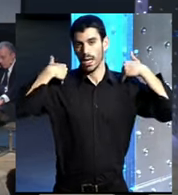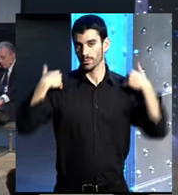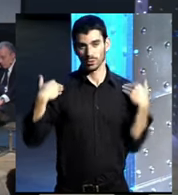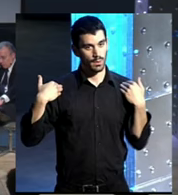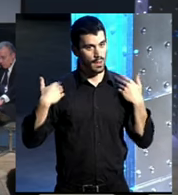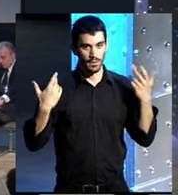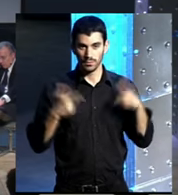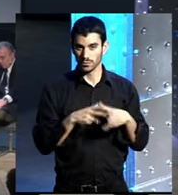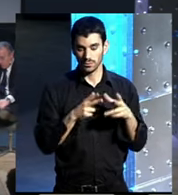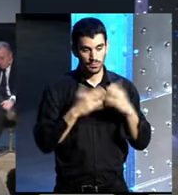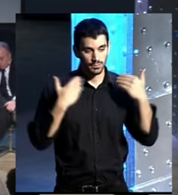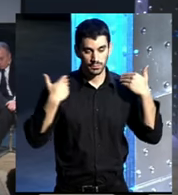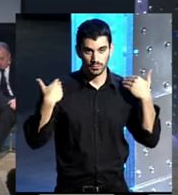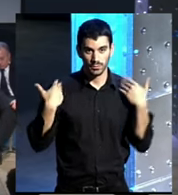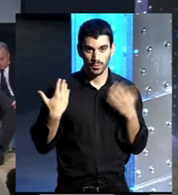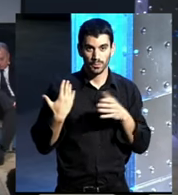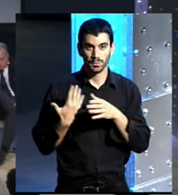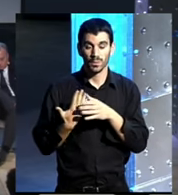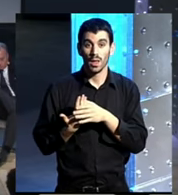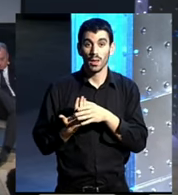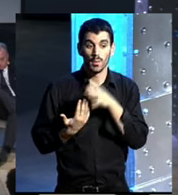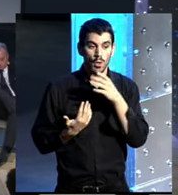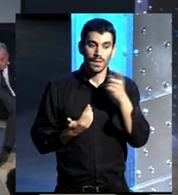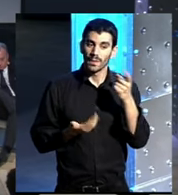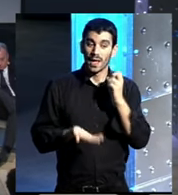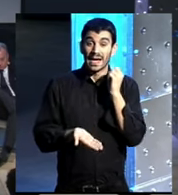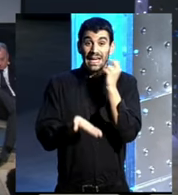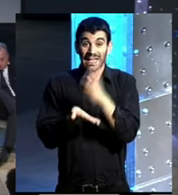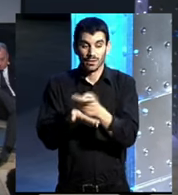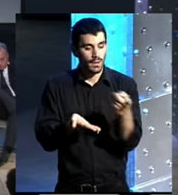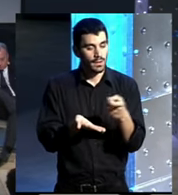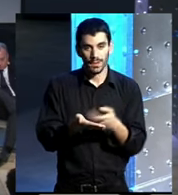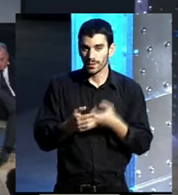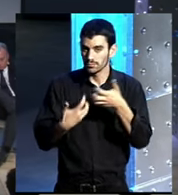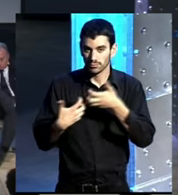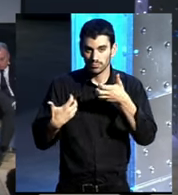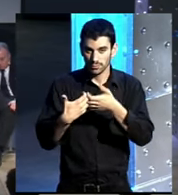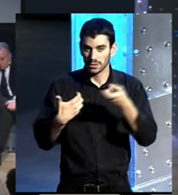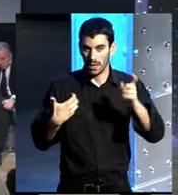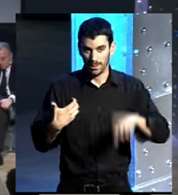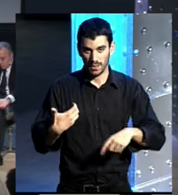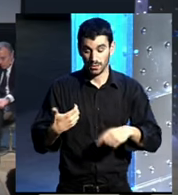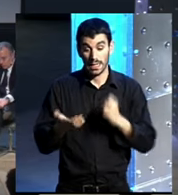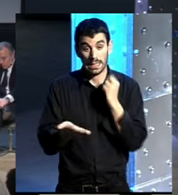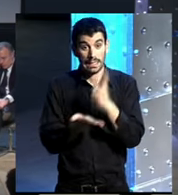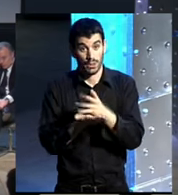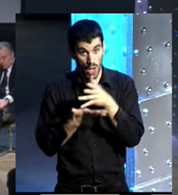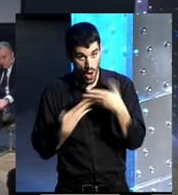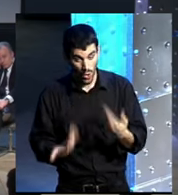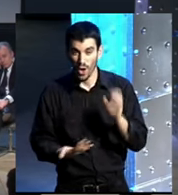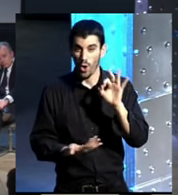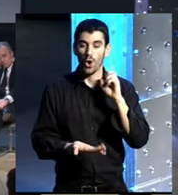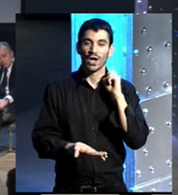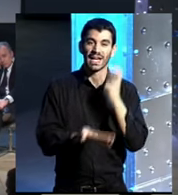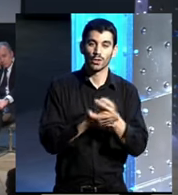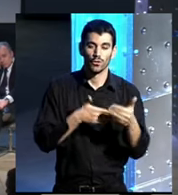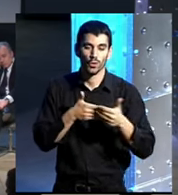solución a los grandes retos a los que nos vemos enfrentados en el futuro y en el presente en la medida en la que puedan.